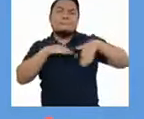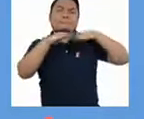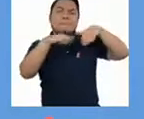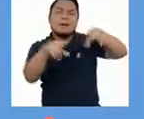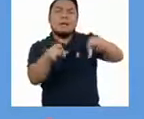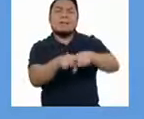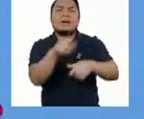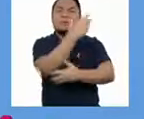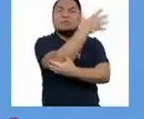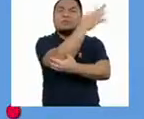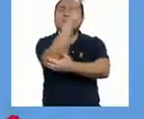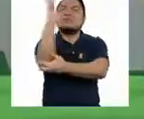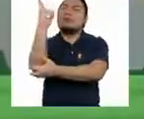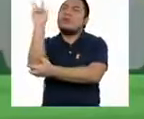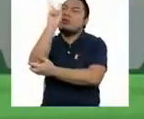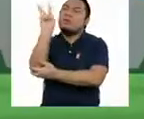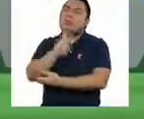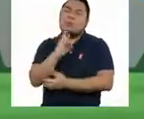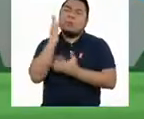selva verde y sierra fresca.